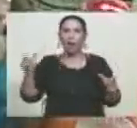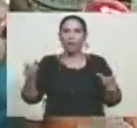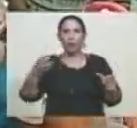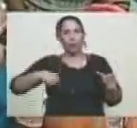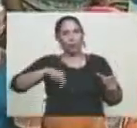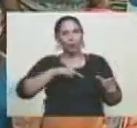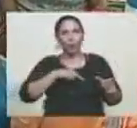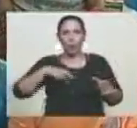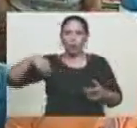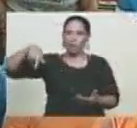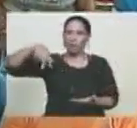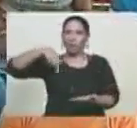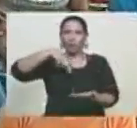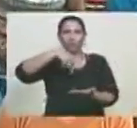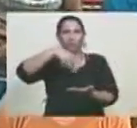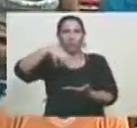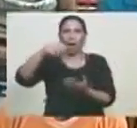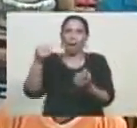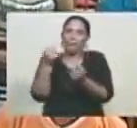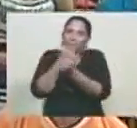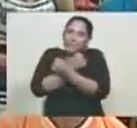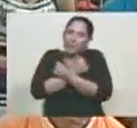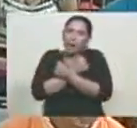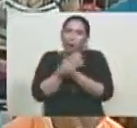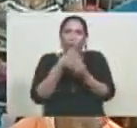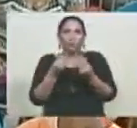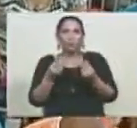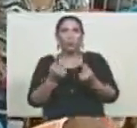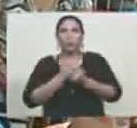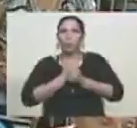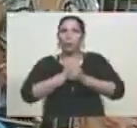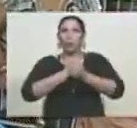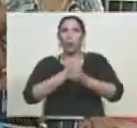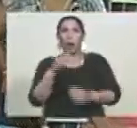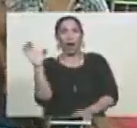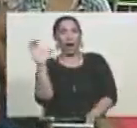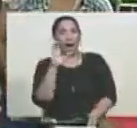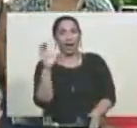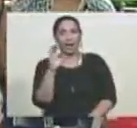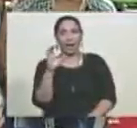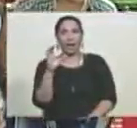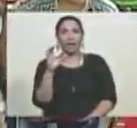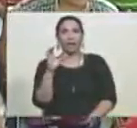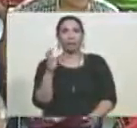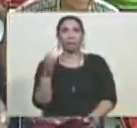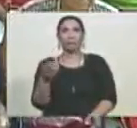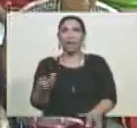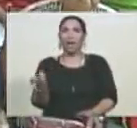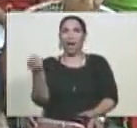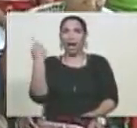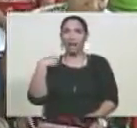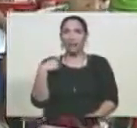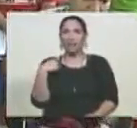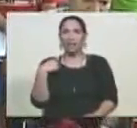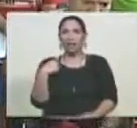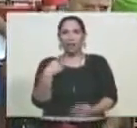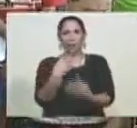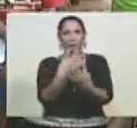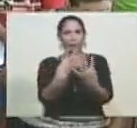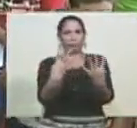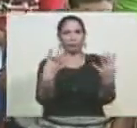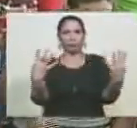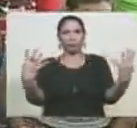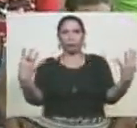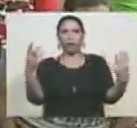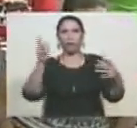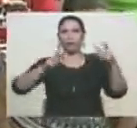pasamos, por habernos abrigado con tanto amor. Caracas, nada más ayer cuando nos recibió, hay un pocotón de gente afuera